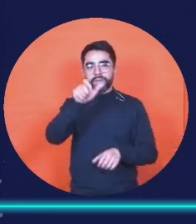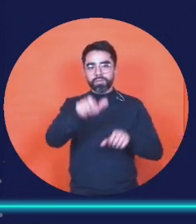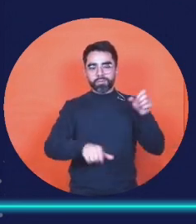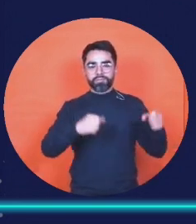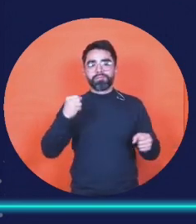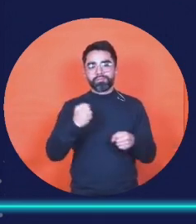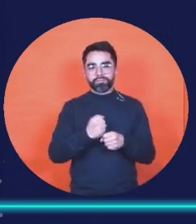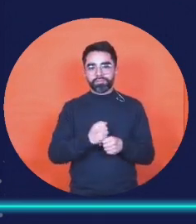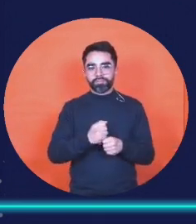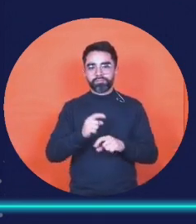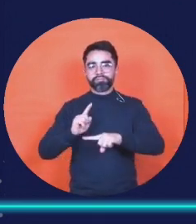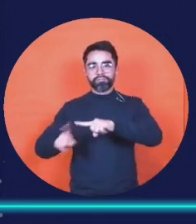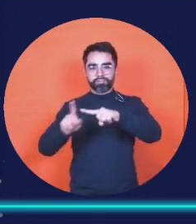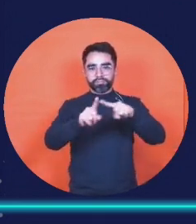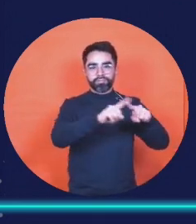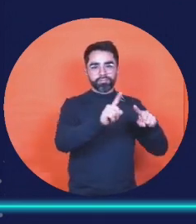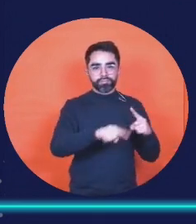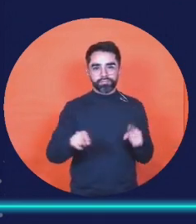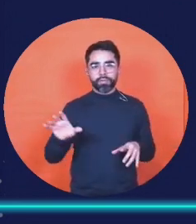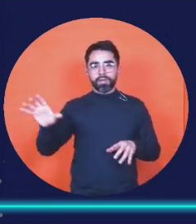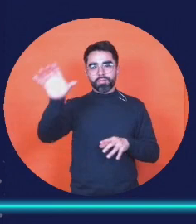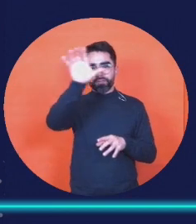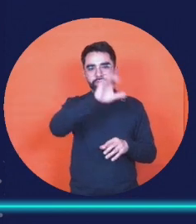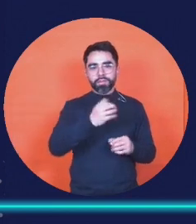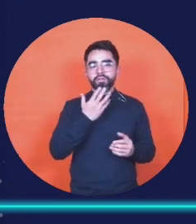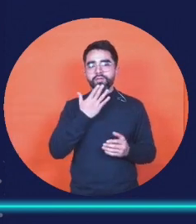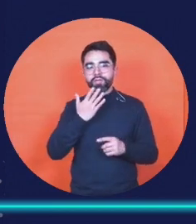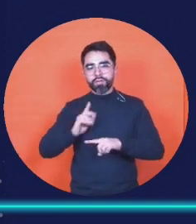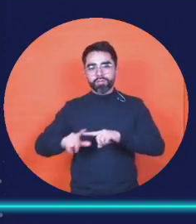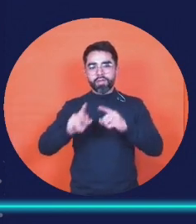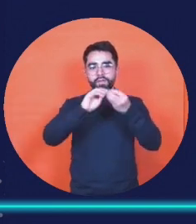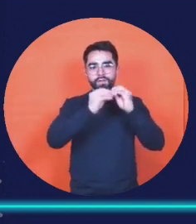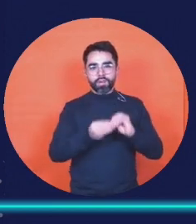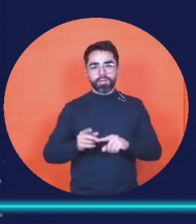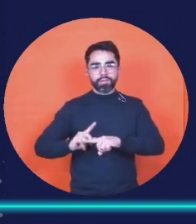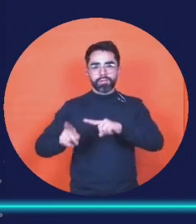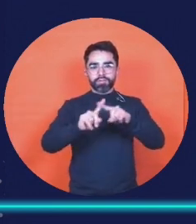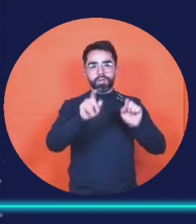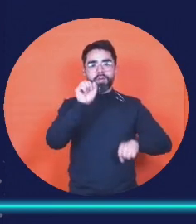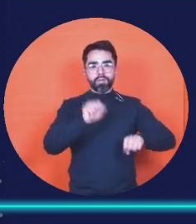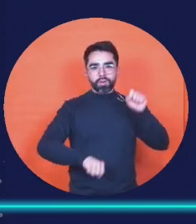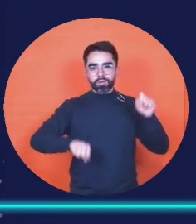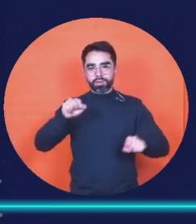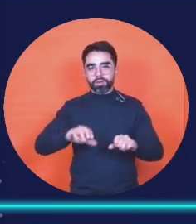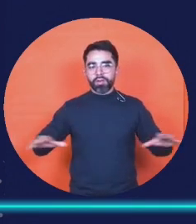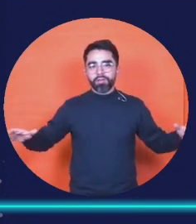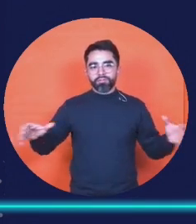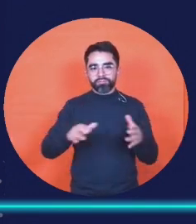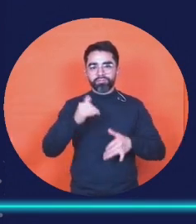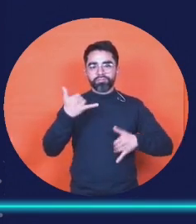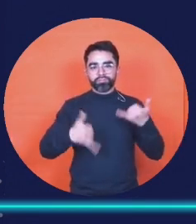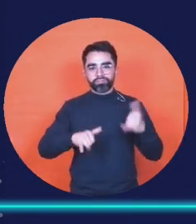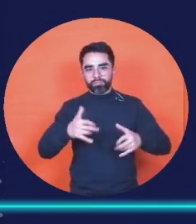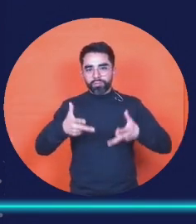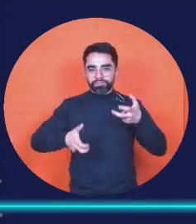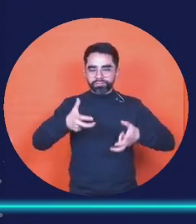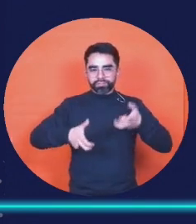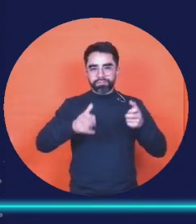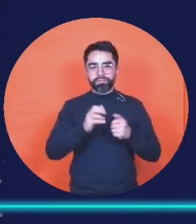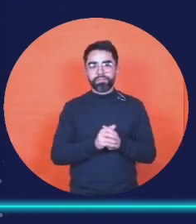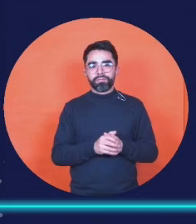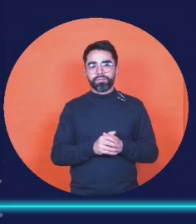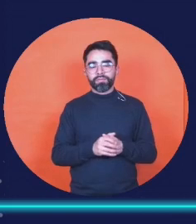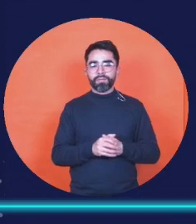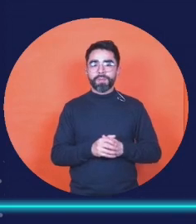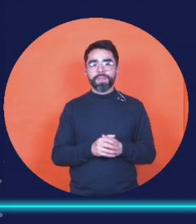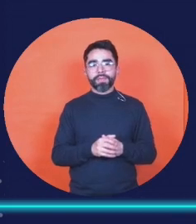diferentes, de diferentes gustos, de diferentes nacionalidades, de diferentes colores, de diferentes formas, podían estar juntas haciendo videojuegos. Para